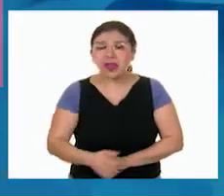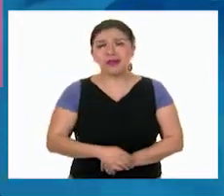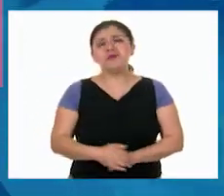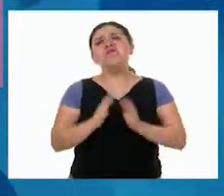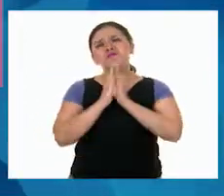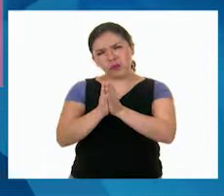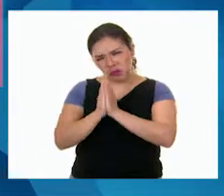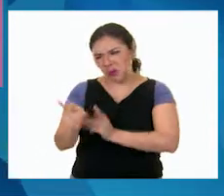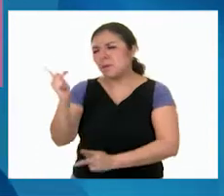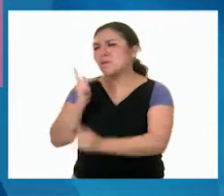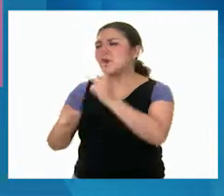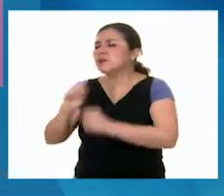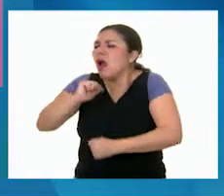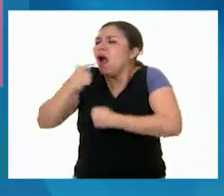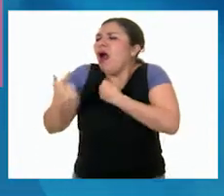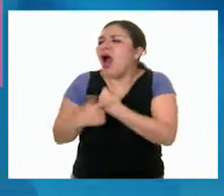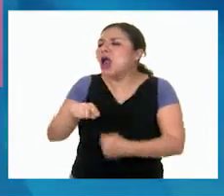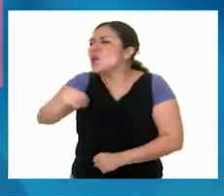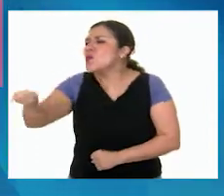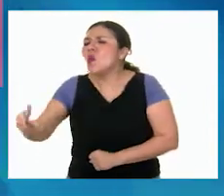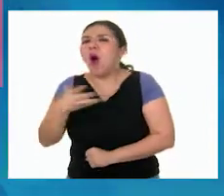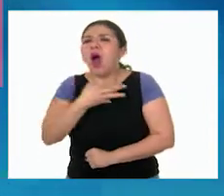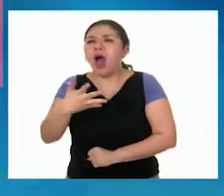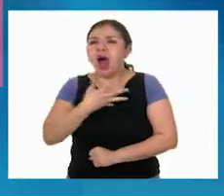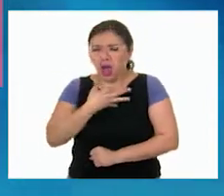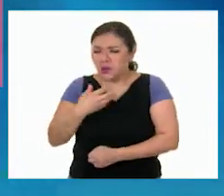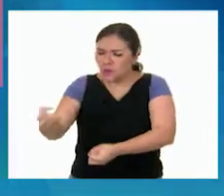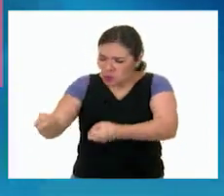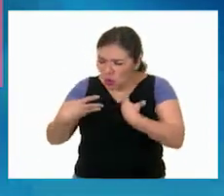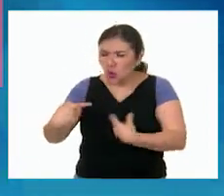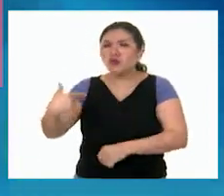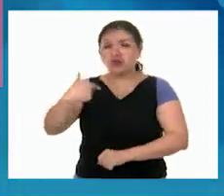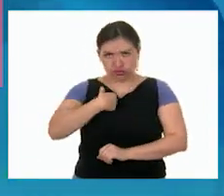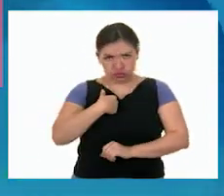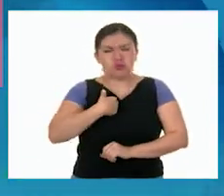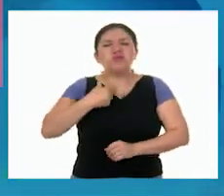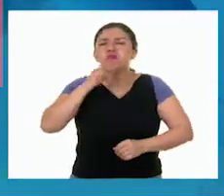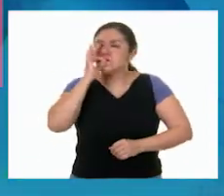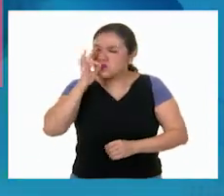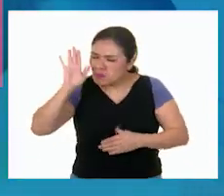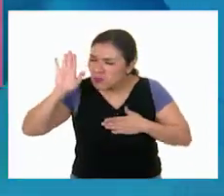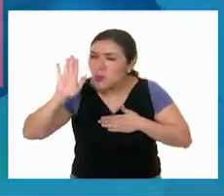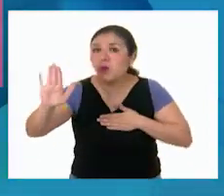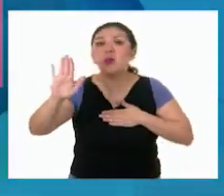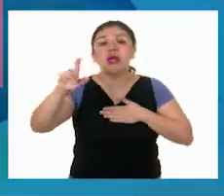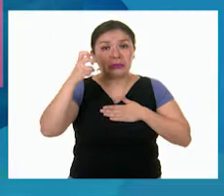Prestarme alguna cosa que yo fielmente prometo